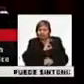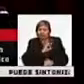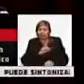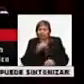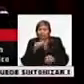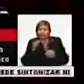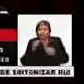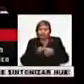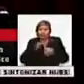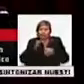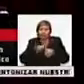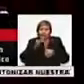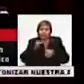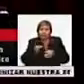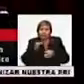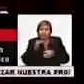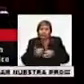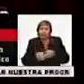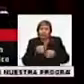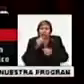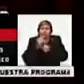que postergó generaciones,